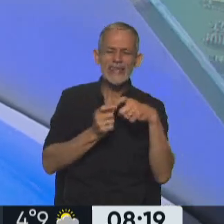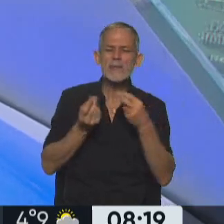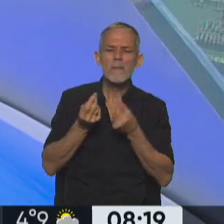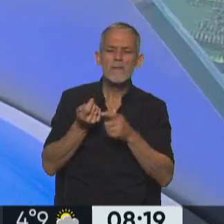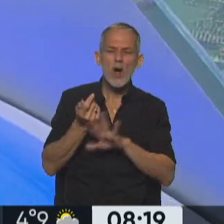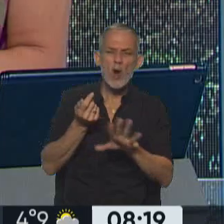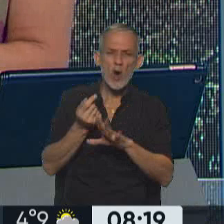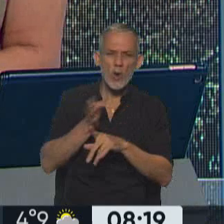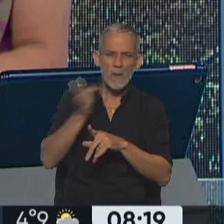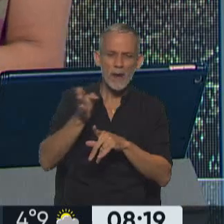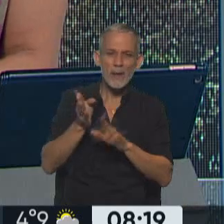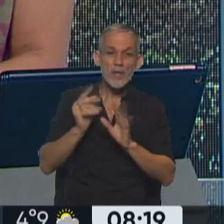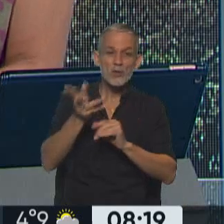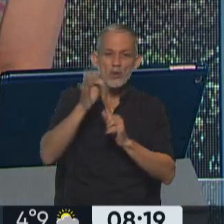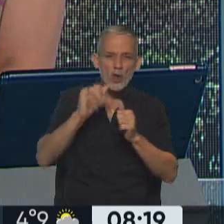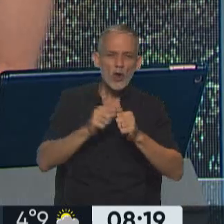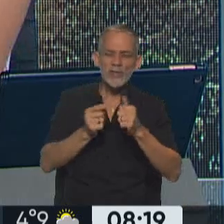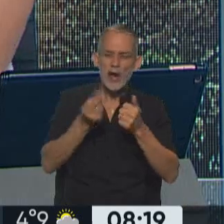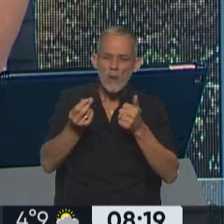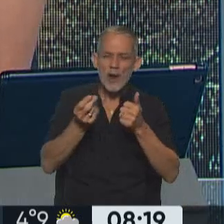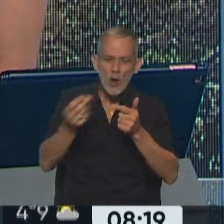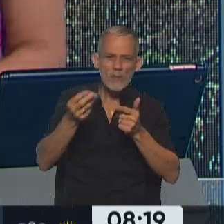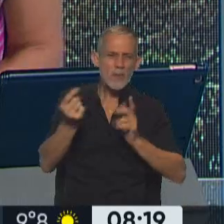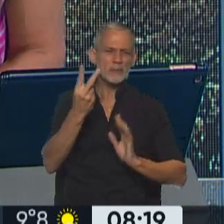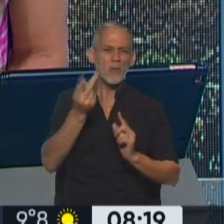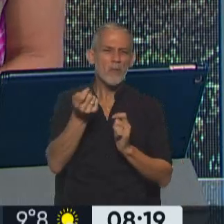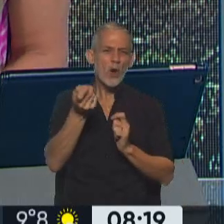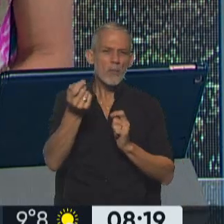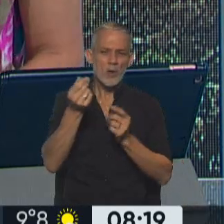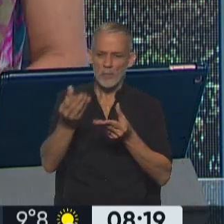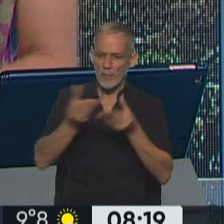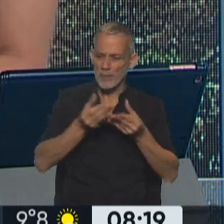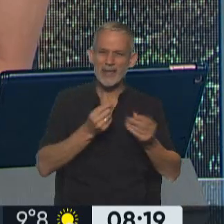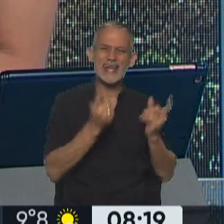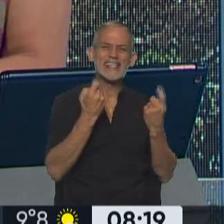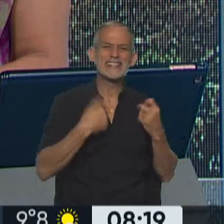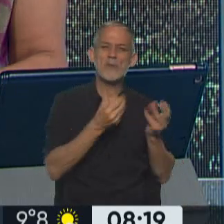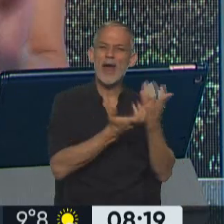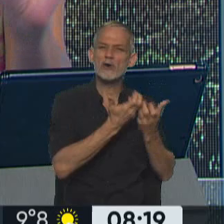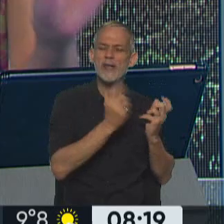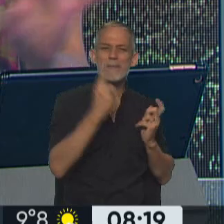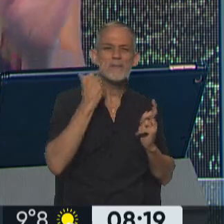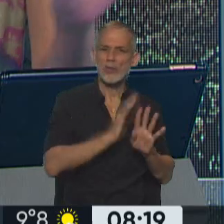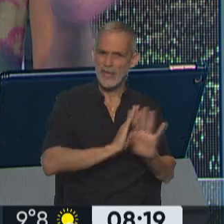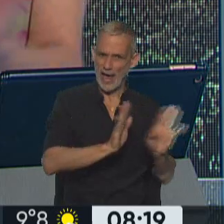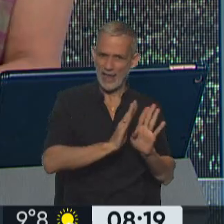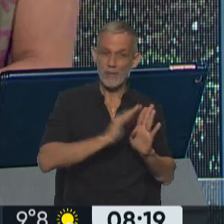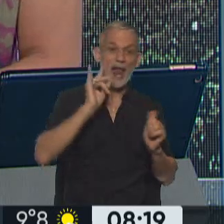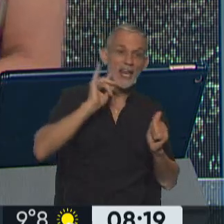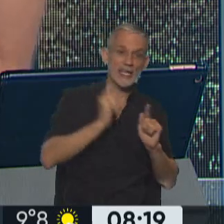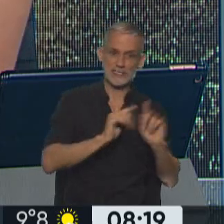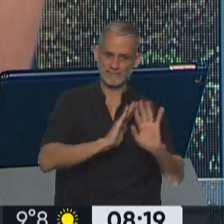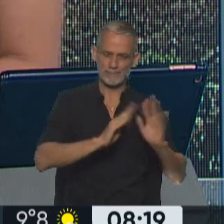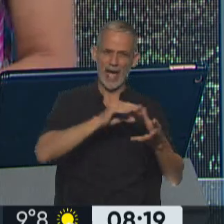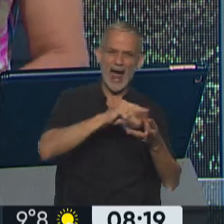bajito, vas y todos los días vas comprando, viste, las 2 o 3 cositas que necesitas Claro. para cocinar ese día, la leche y